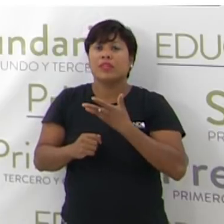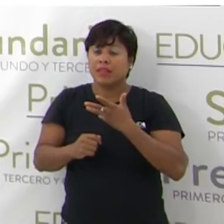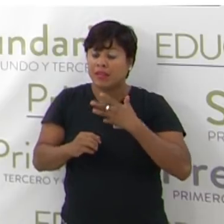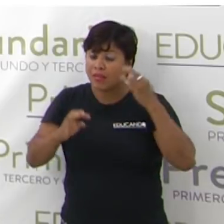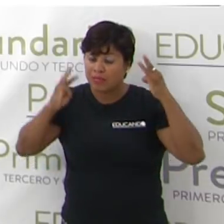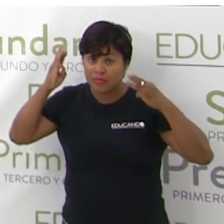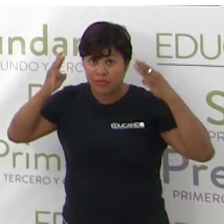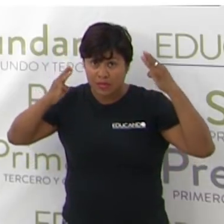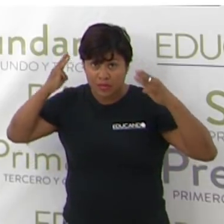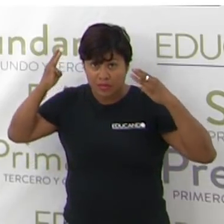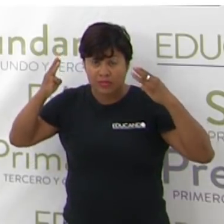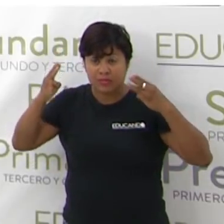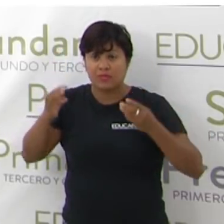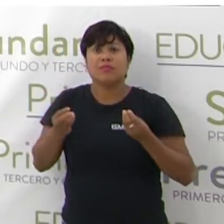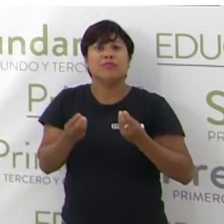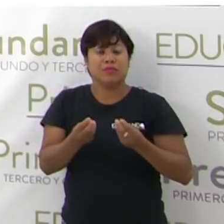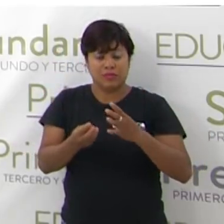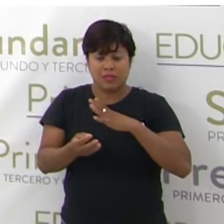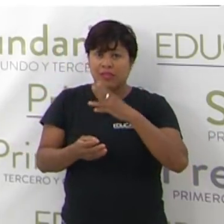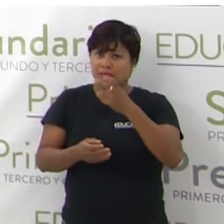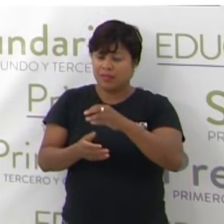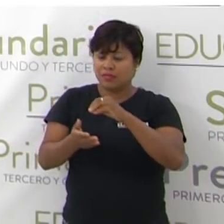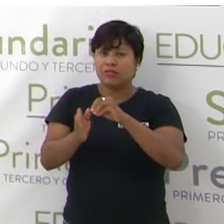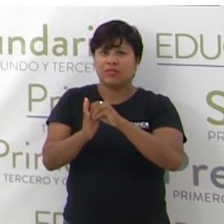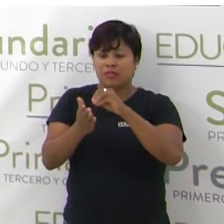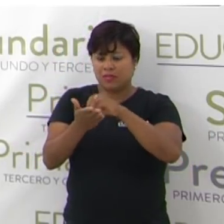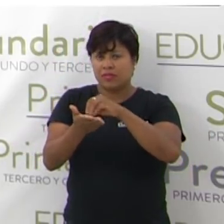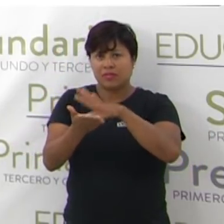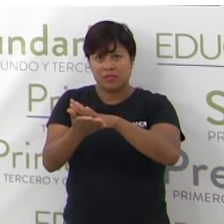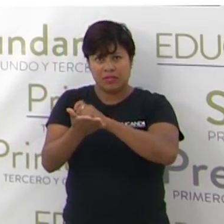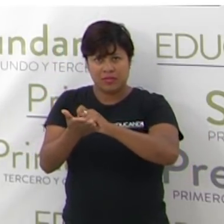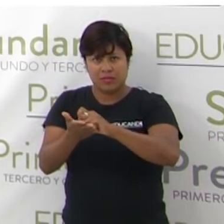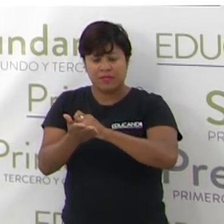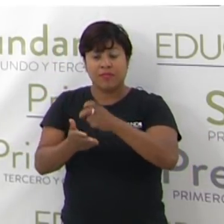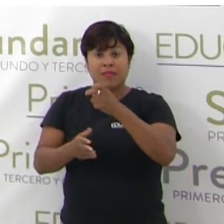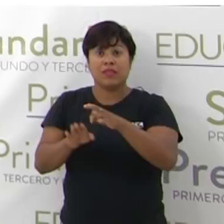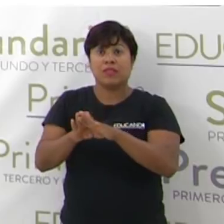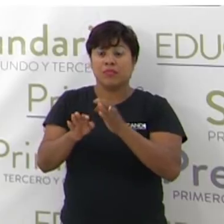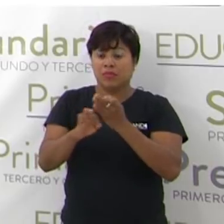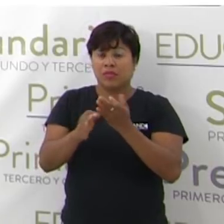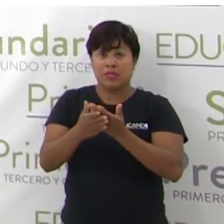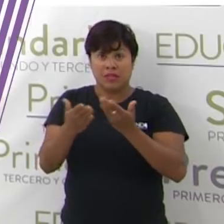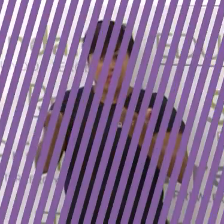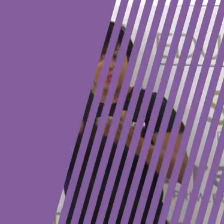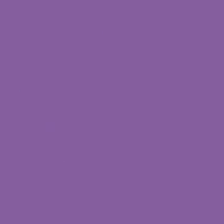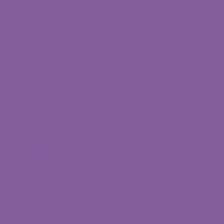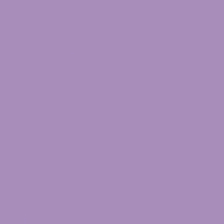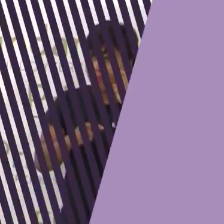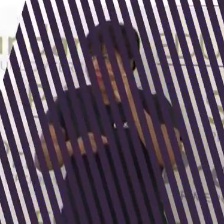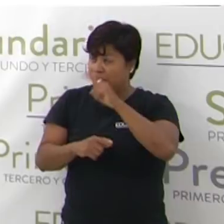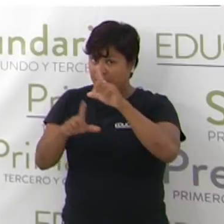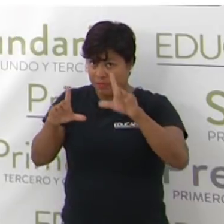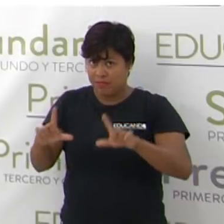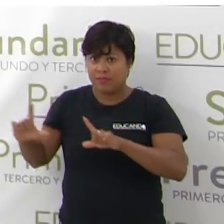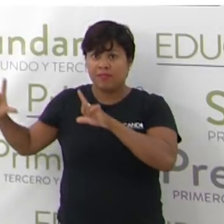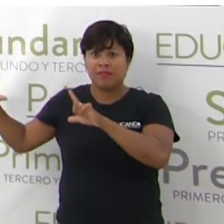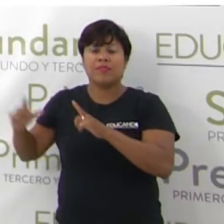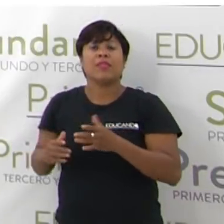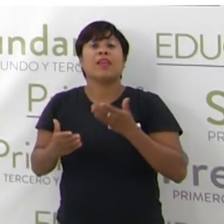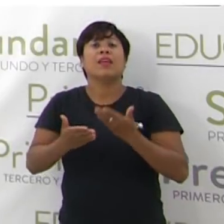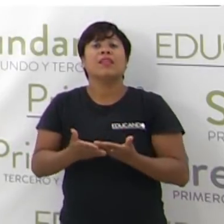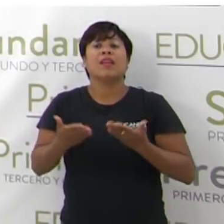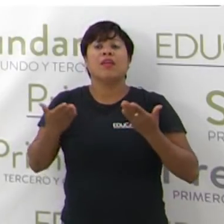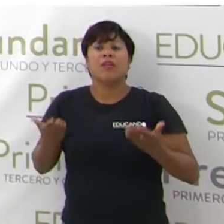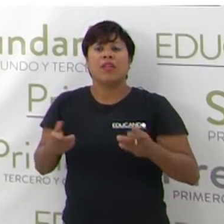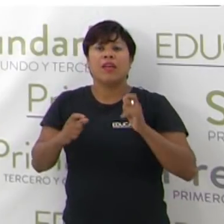museos, ¿sí? Muchos de estos escritos. Y el narrador actual, que quiero que vean la siguiente imagen, es ahora